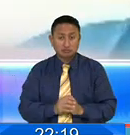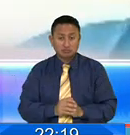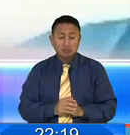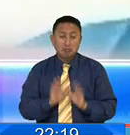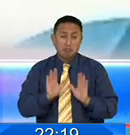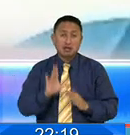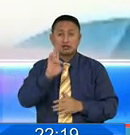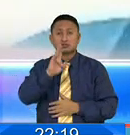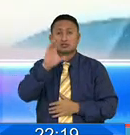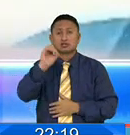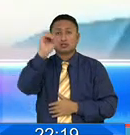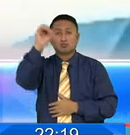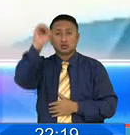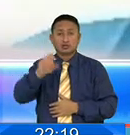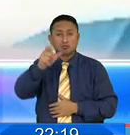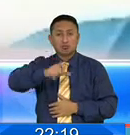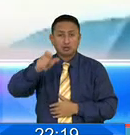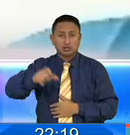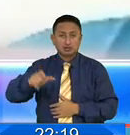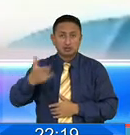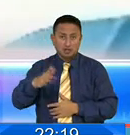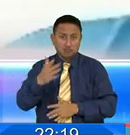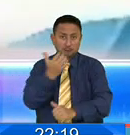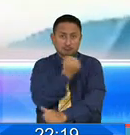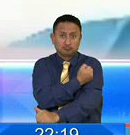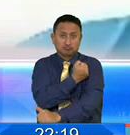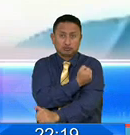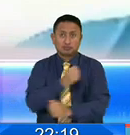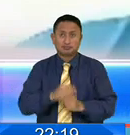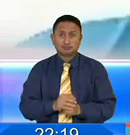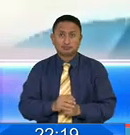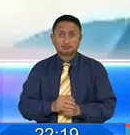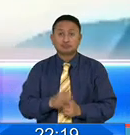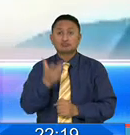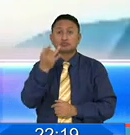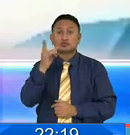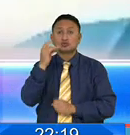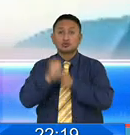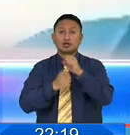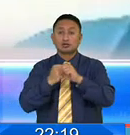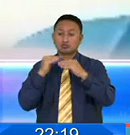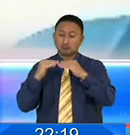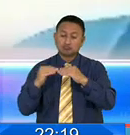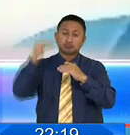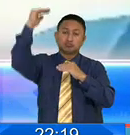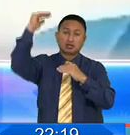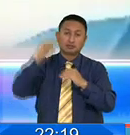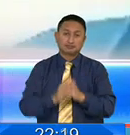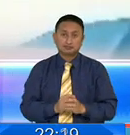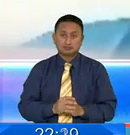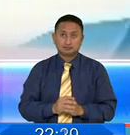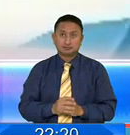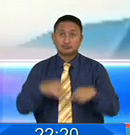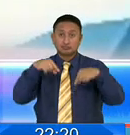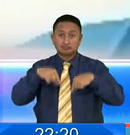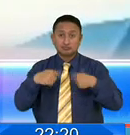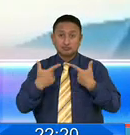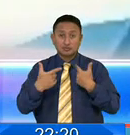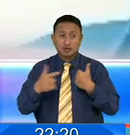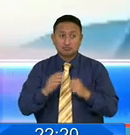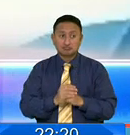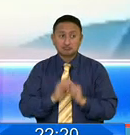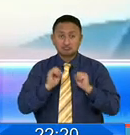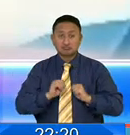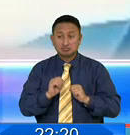el 70% de la población inmunizada, población sobre los 18 años. Obviamente lo que vamos a estar muy cerca a una